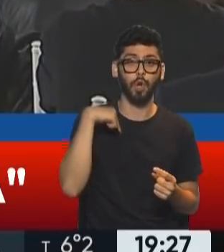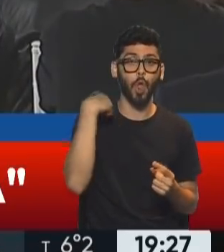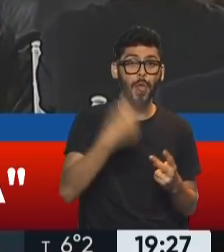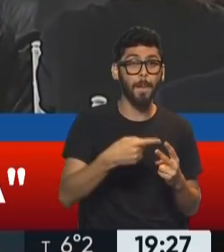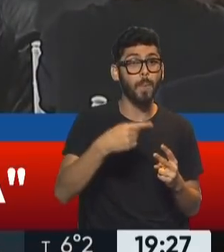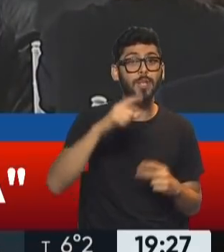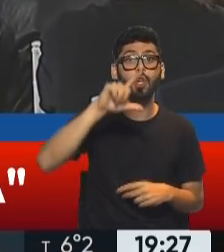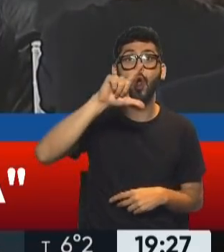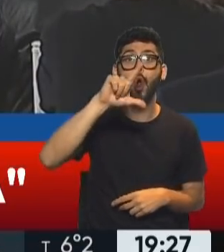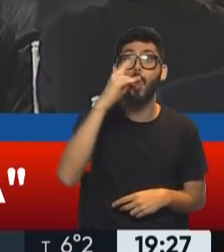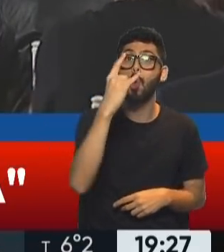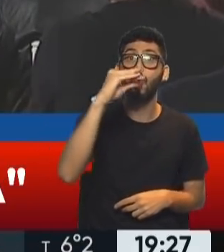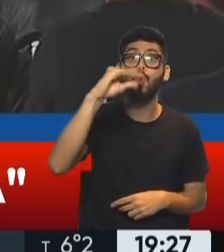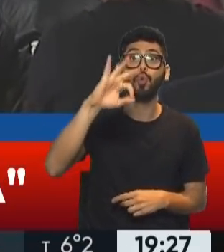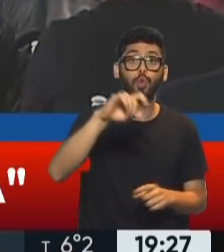lugar.